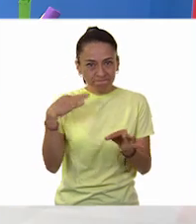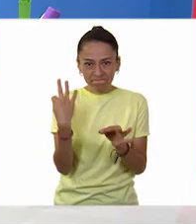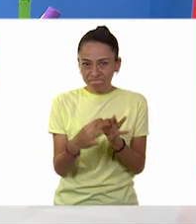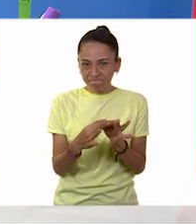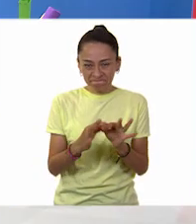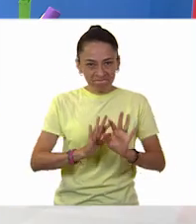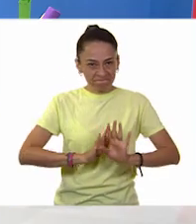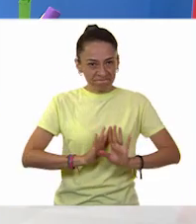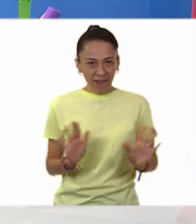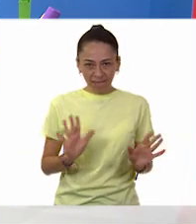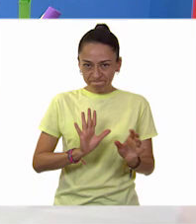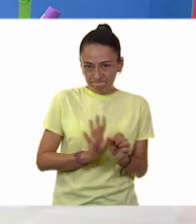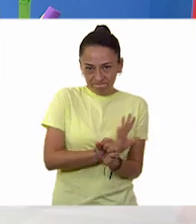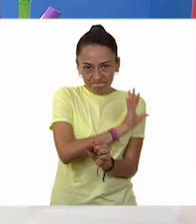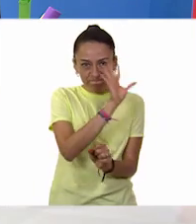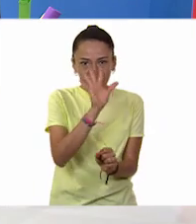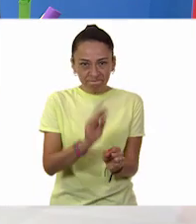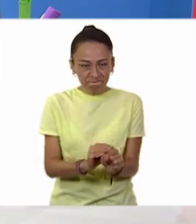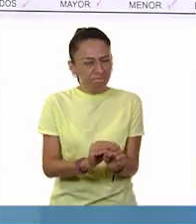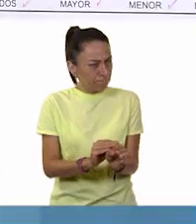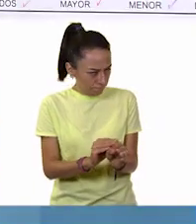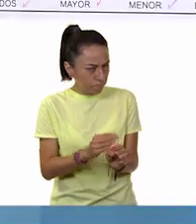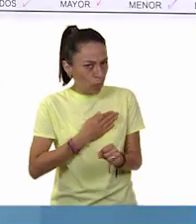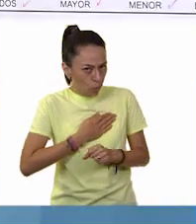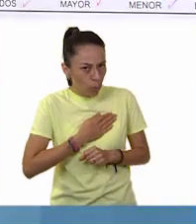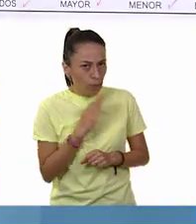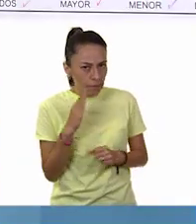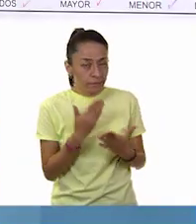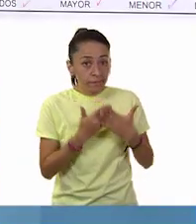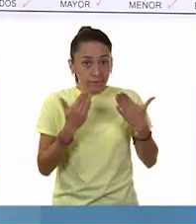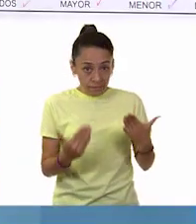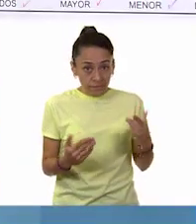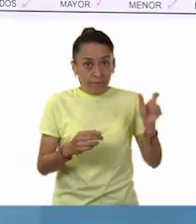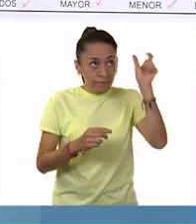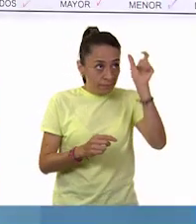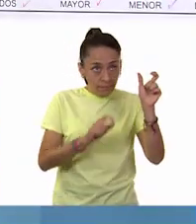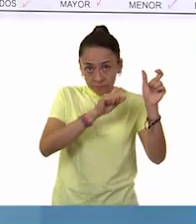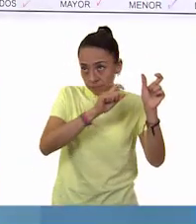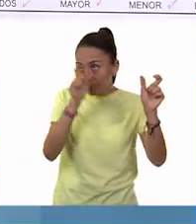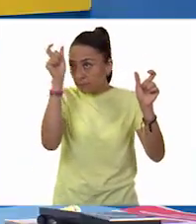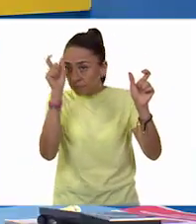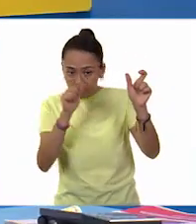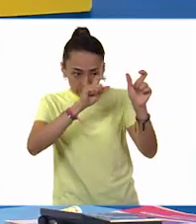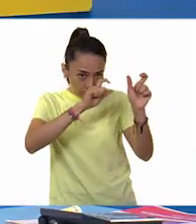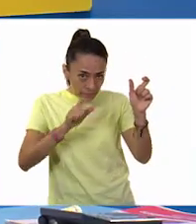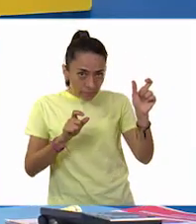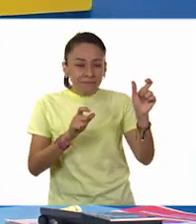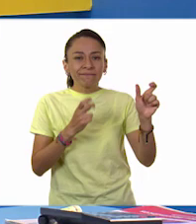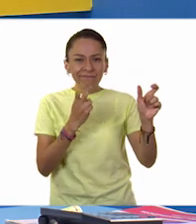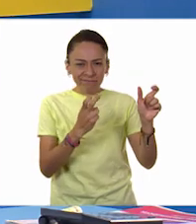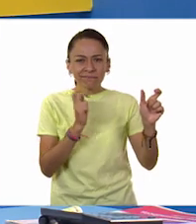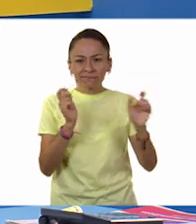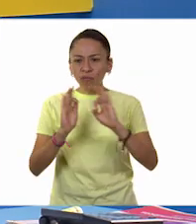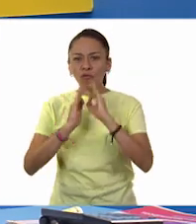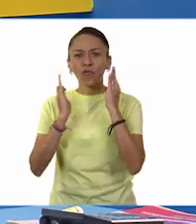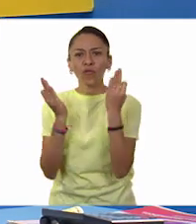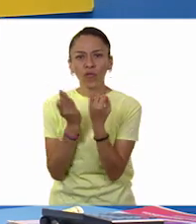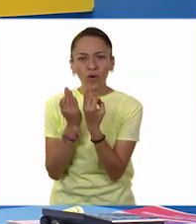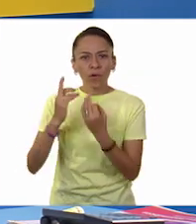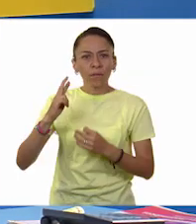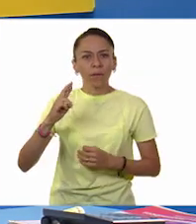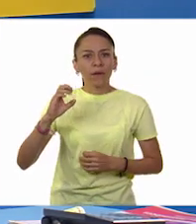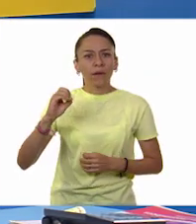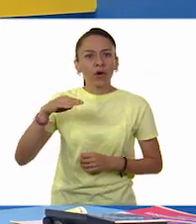Bueno, ahora veamos qué relación tienen estas palabras con el rombo. yo le digo por qué está